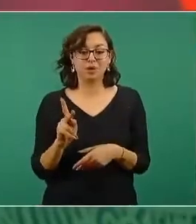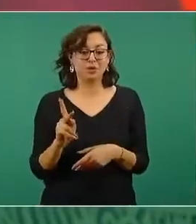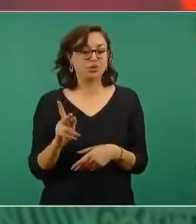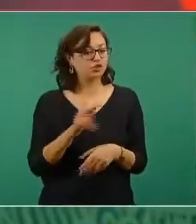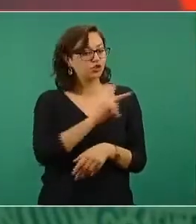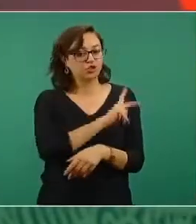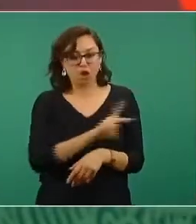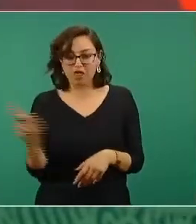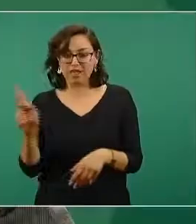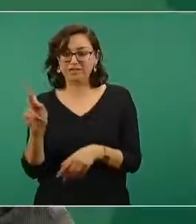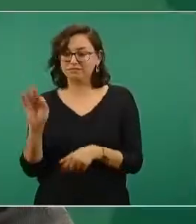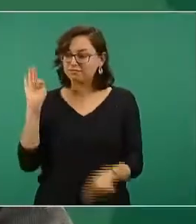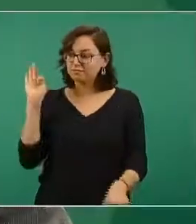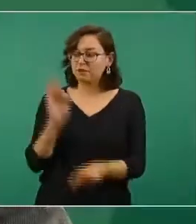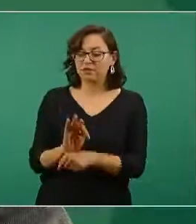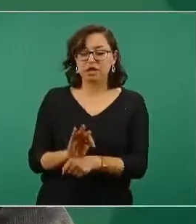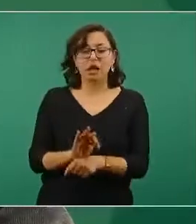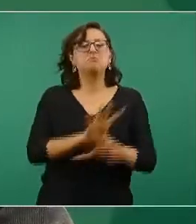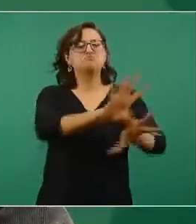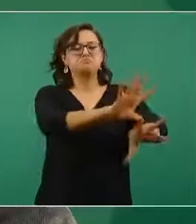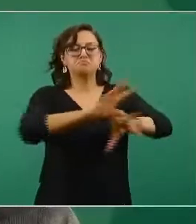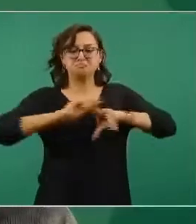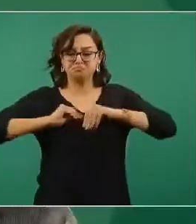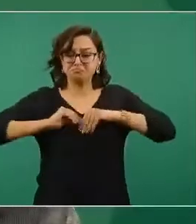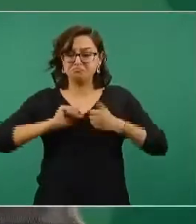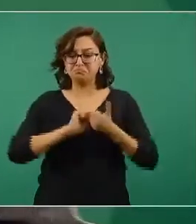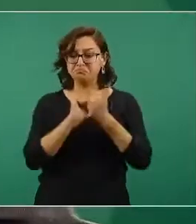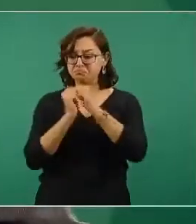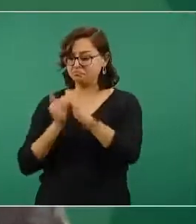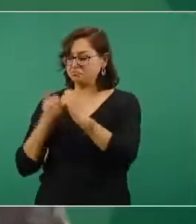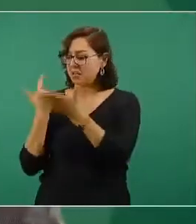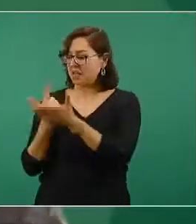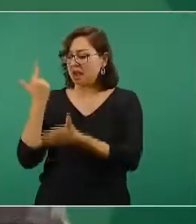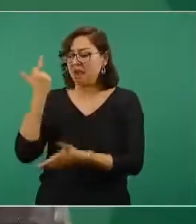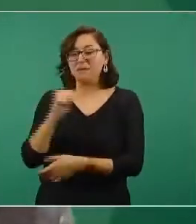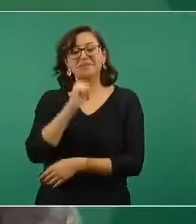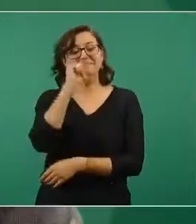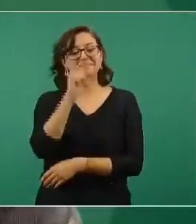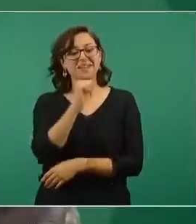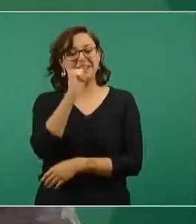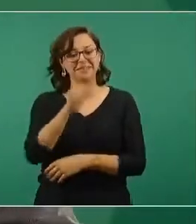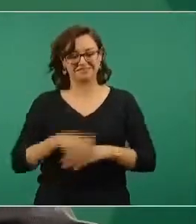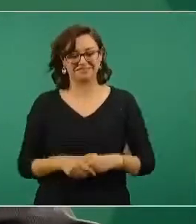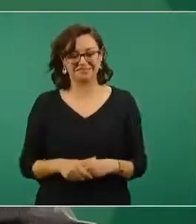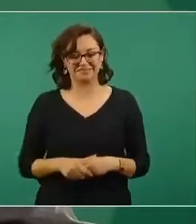graves, ¿no? Y es muy importante, ¿no? Y ahí es donde, ahora, eso es donde menos información